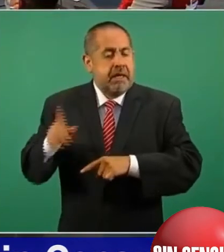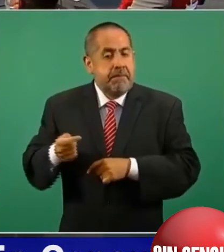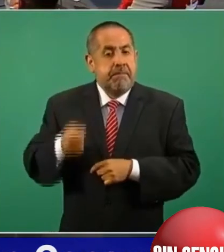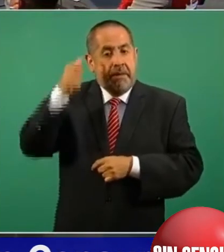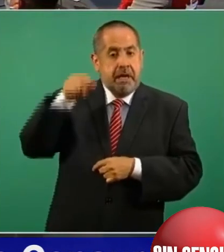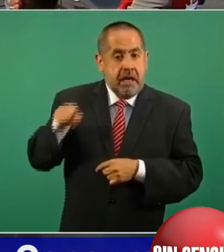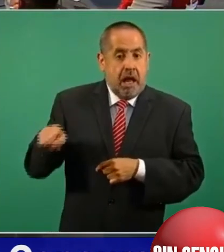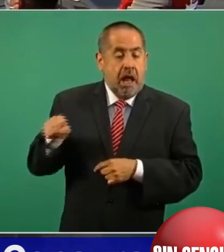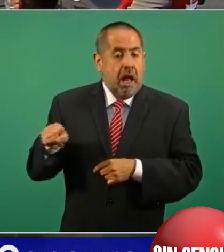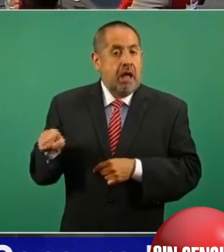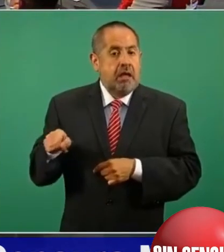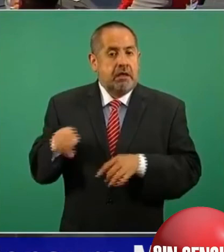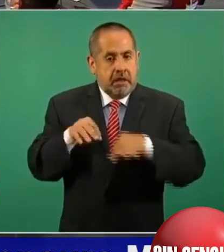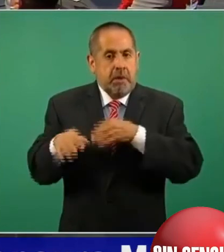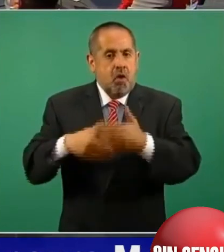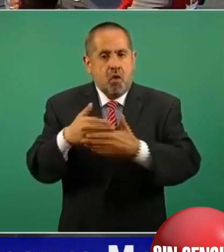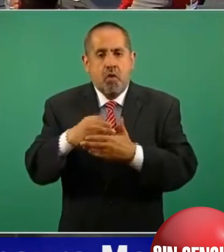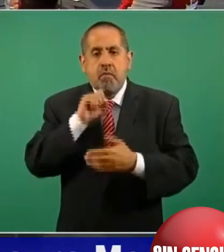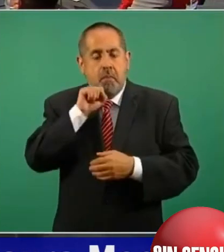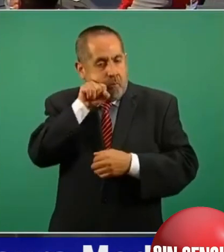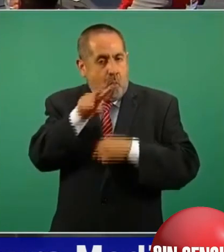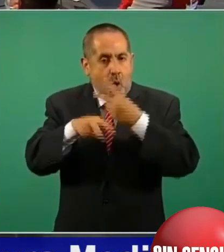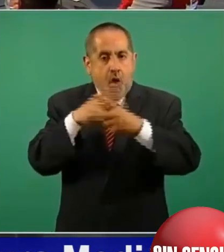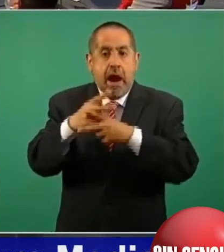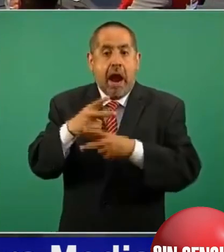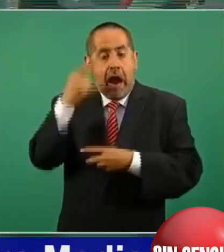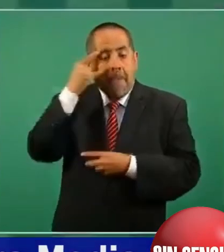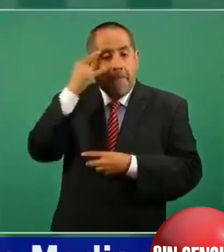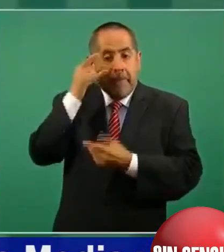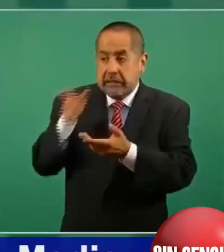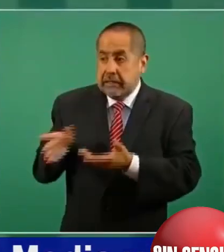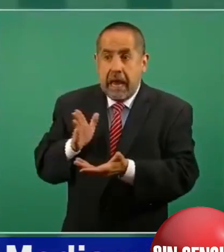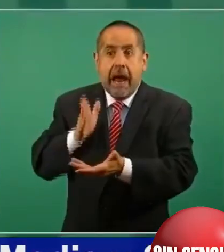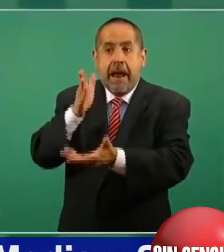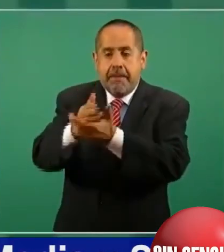primeras actividades ir a Campeche precisamente